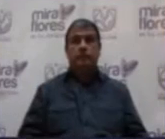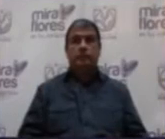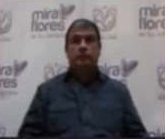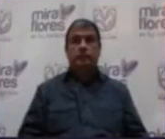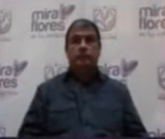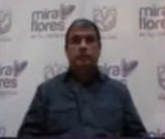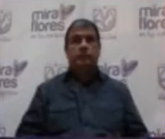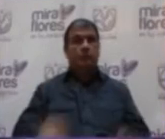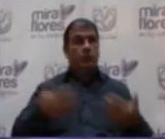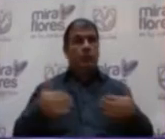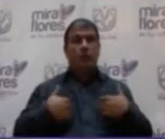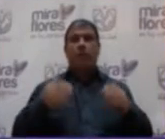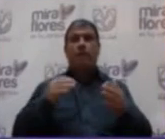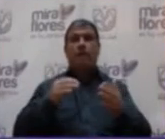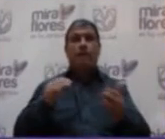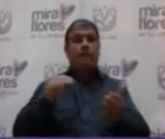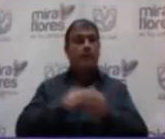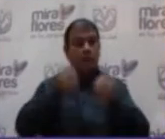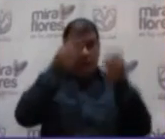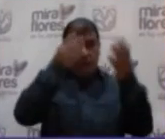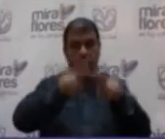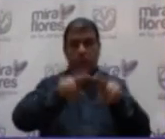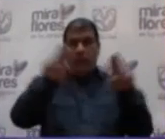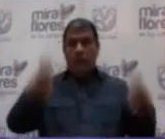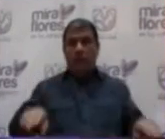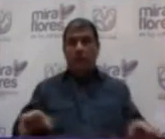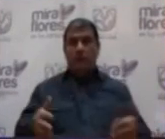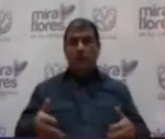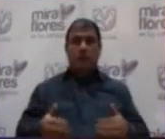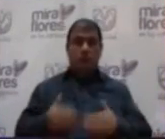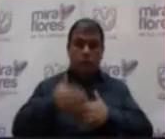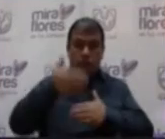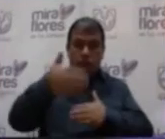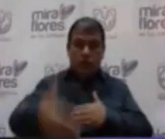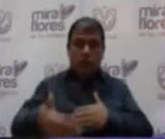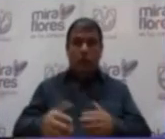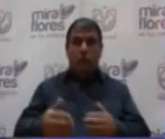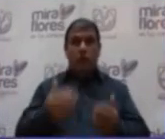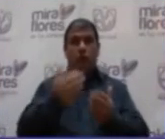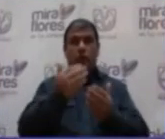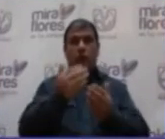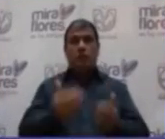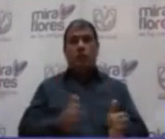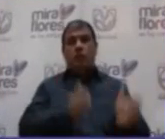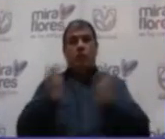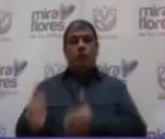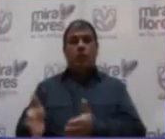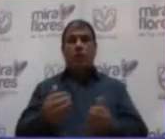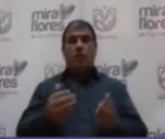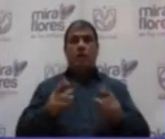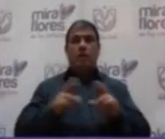Si no tenemos más informes en mesa, procederíamos entonces con el decurso de la sesión.